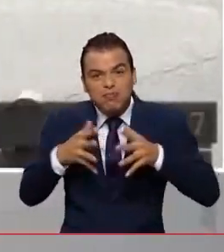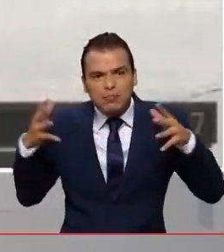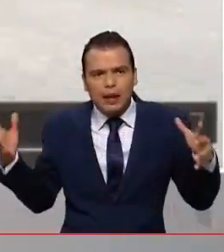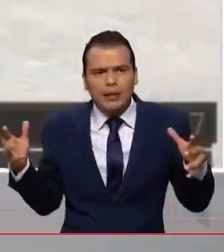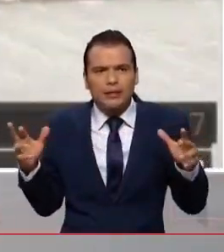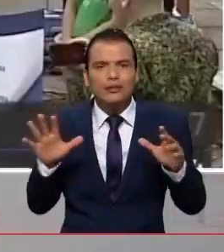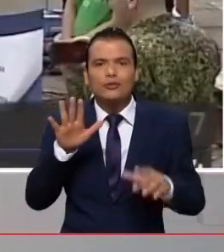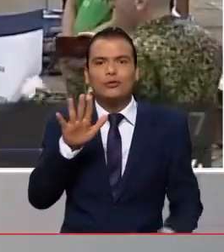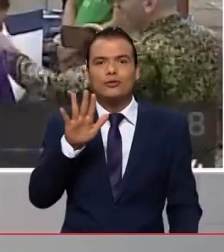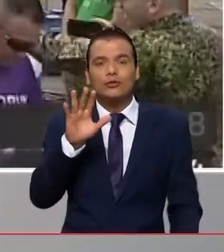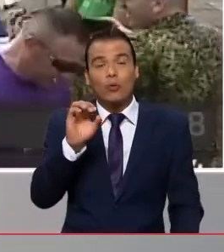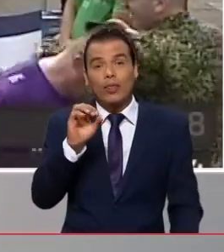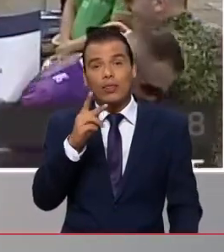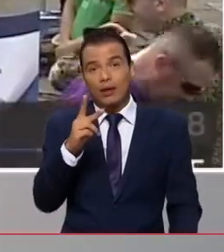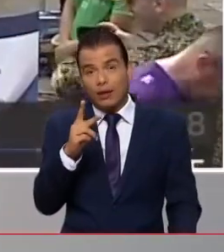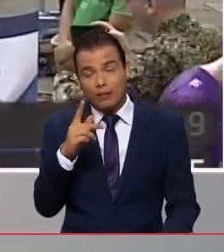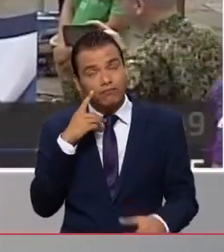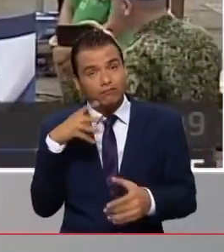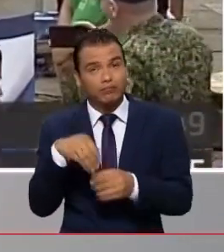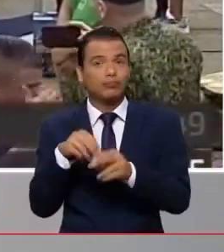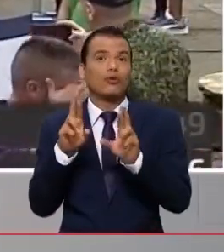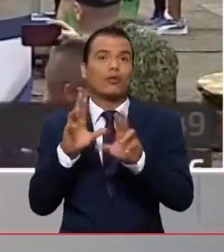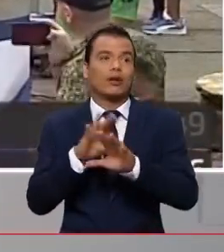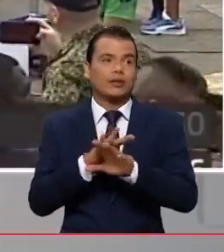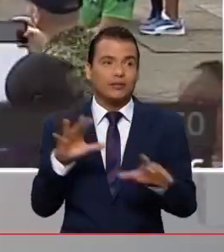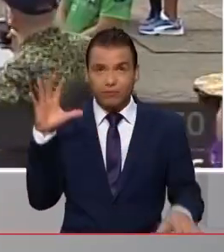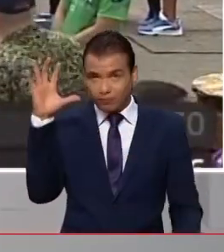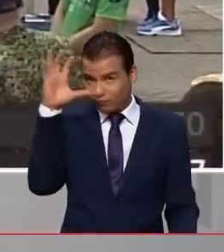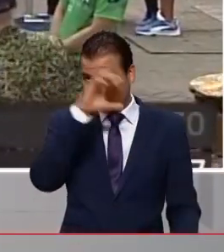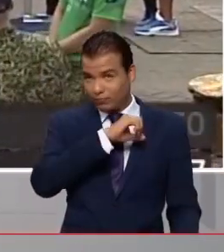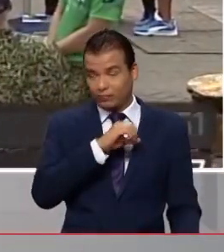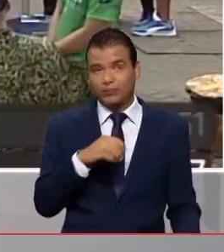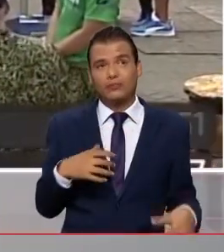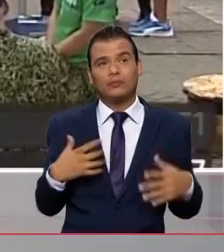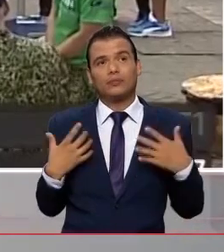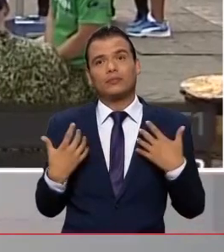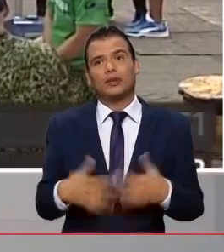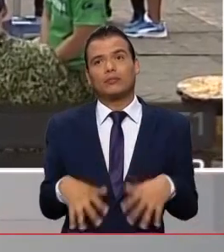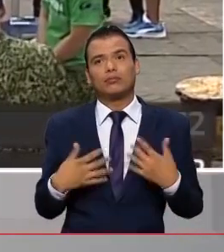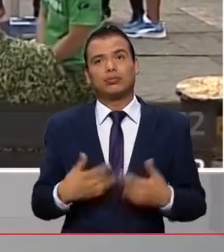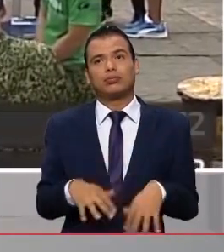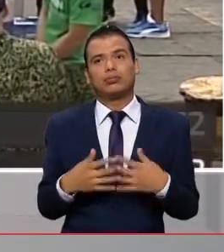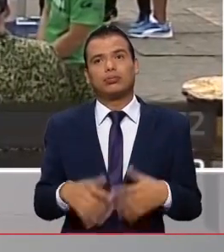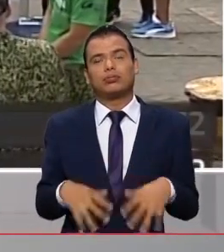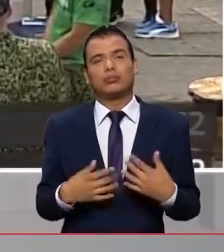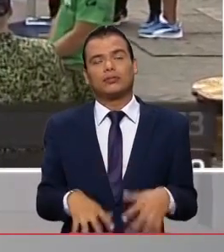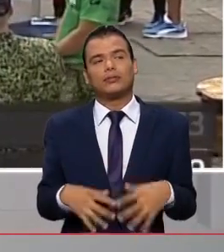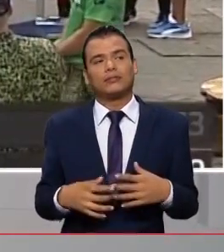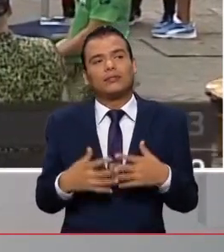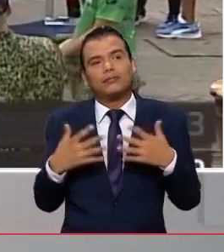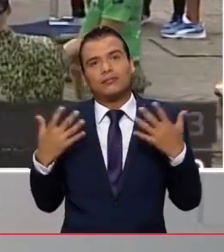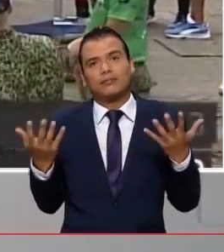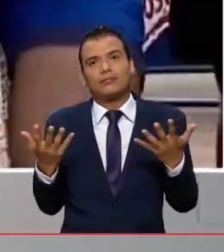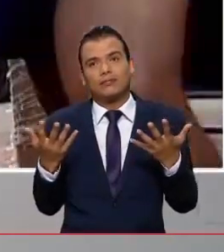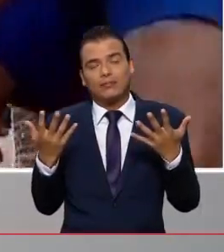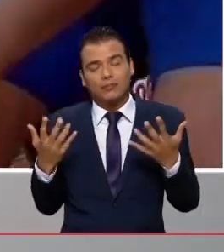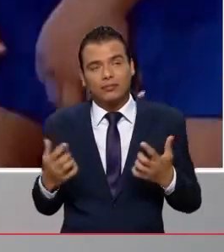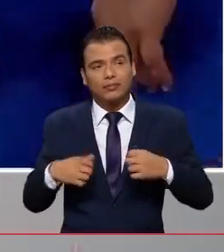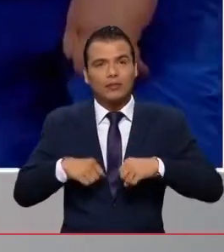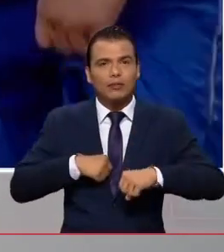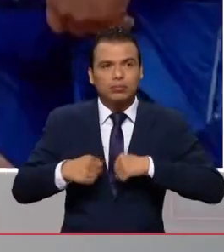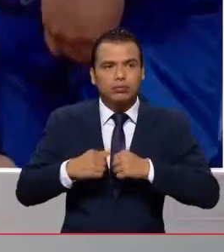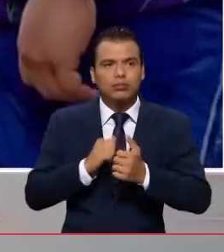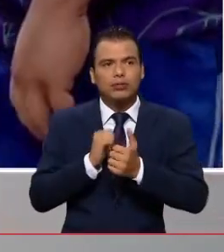alternativas también para la población, ¿sí? Y eso es una muestra de que se pueden hacer eventos para el deporte, la recreación, y eso fue una oportunidad